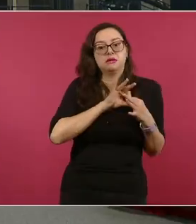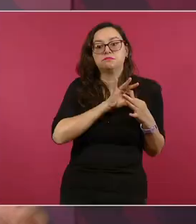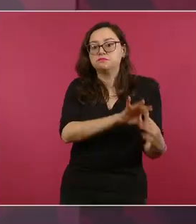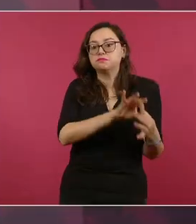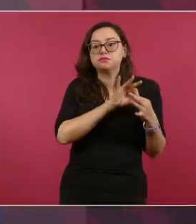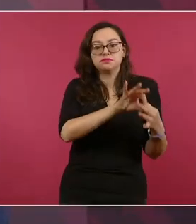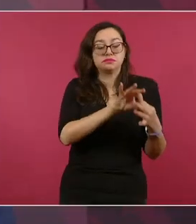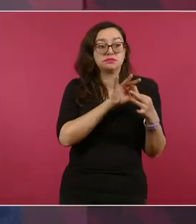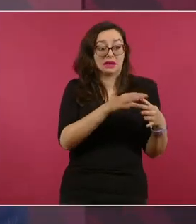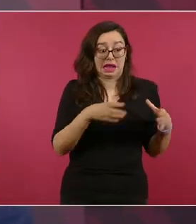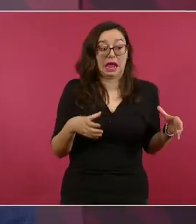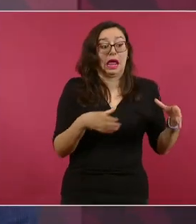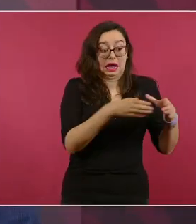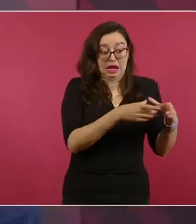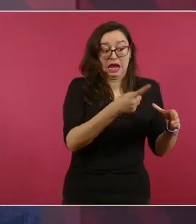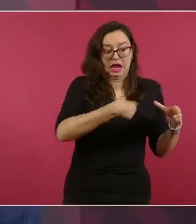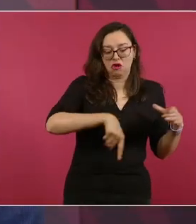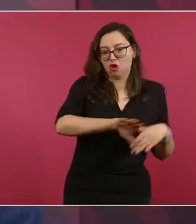asesinan a Hidalgo,